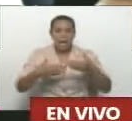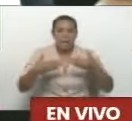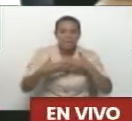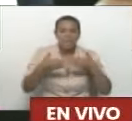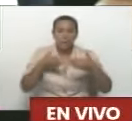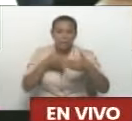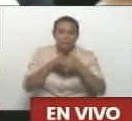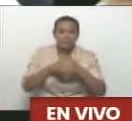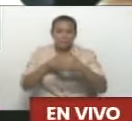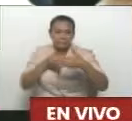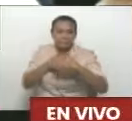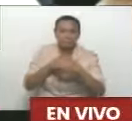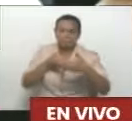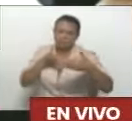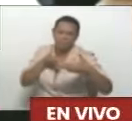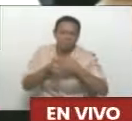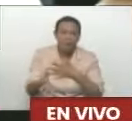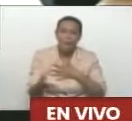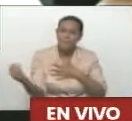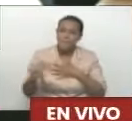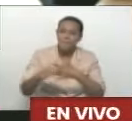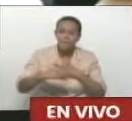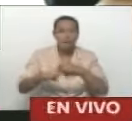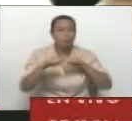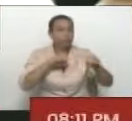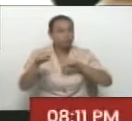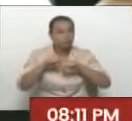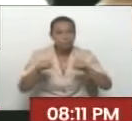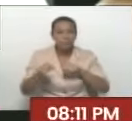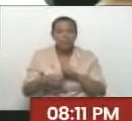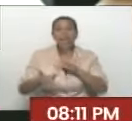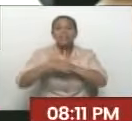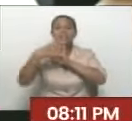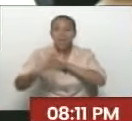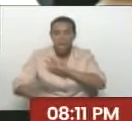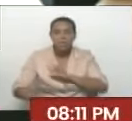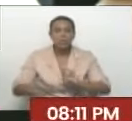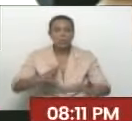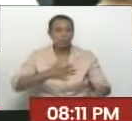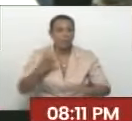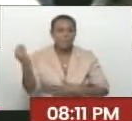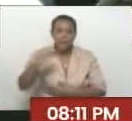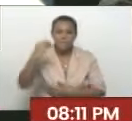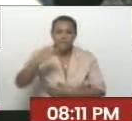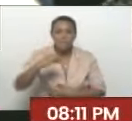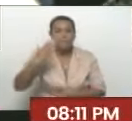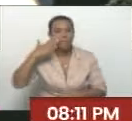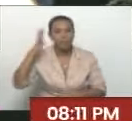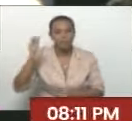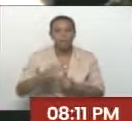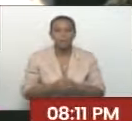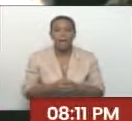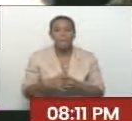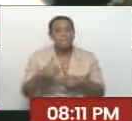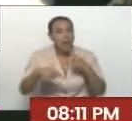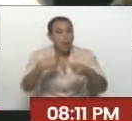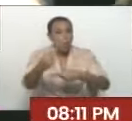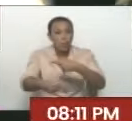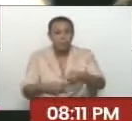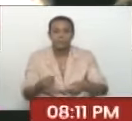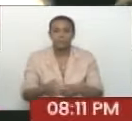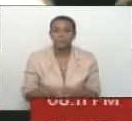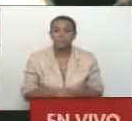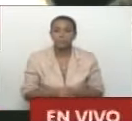frenar, mientras más nos quieran bloquear, más nos movemos para garantizar, emanciparnos y liberarnos de todos quienes pretendan